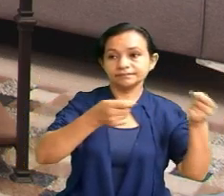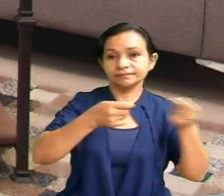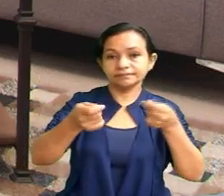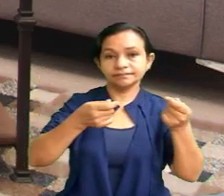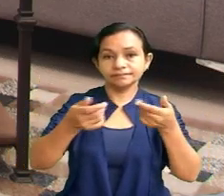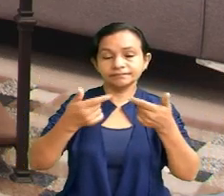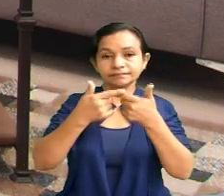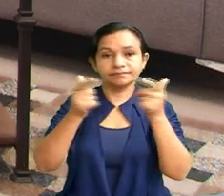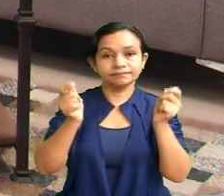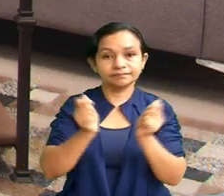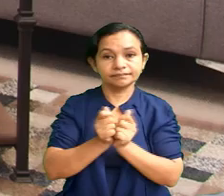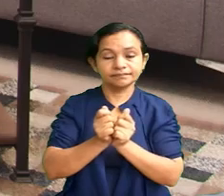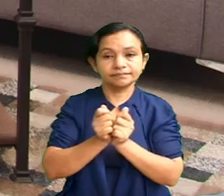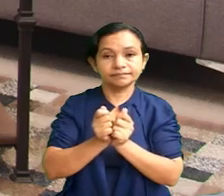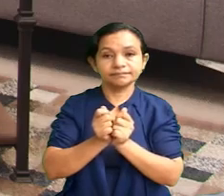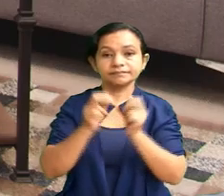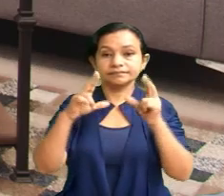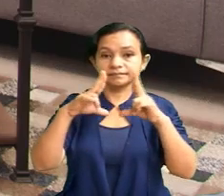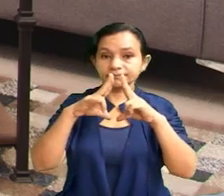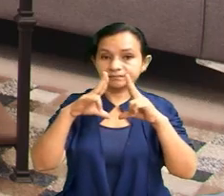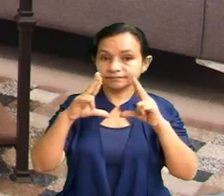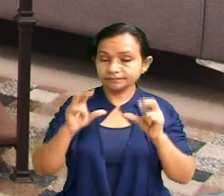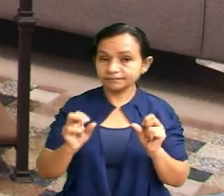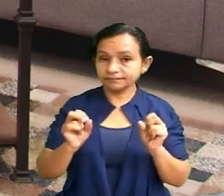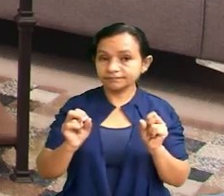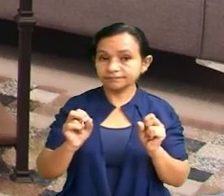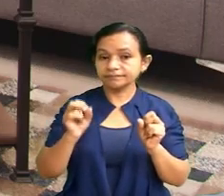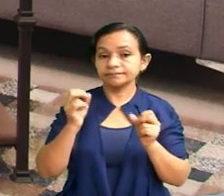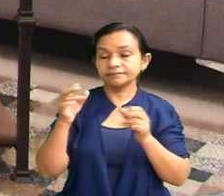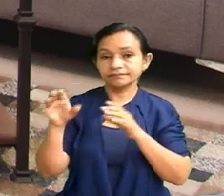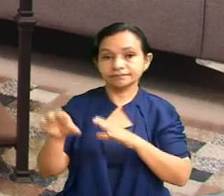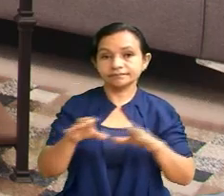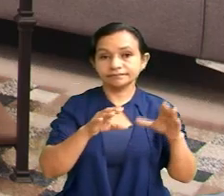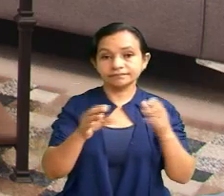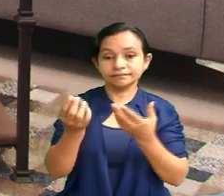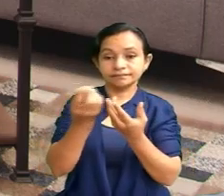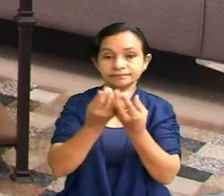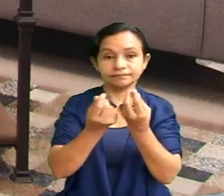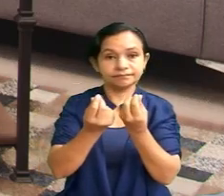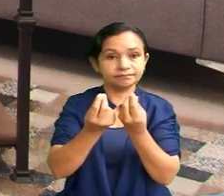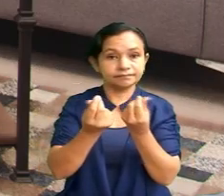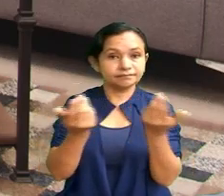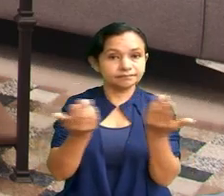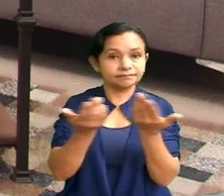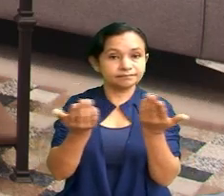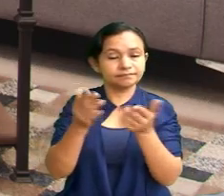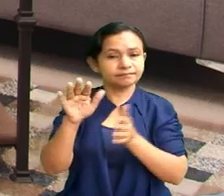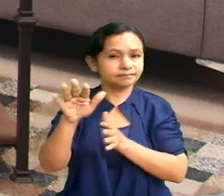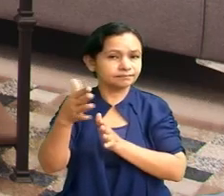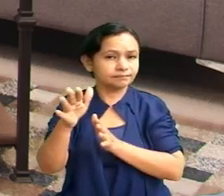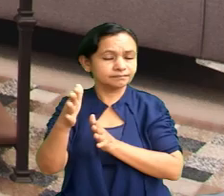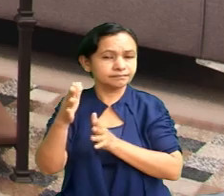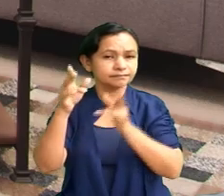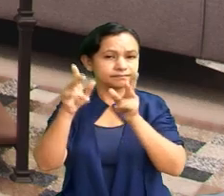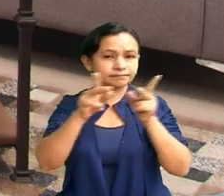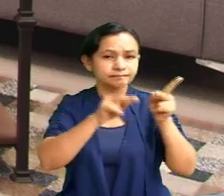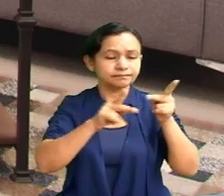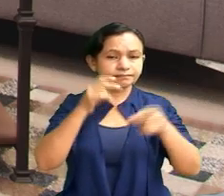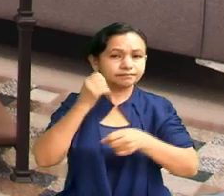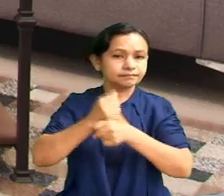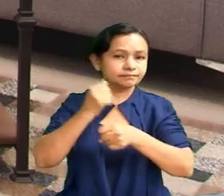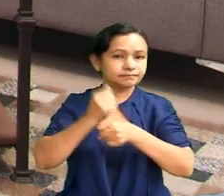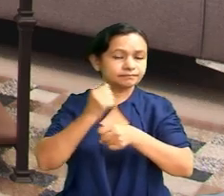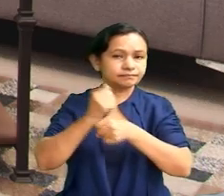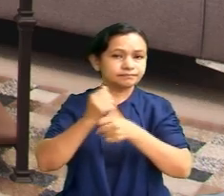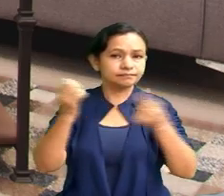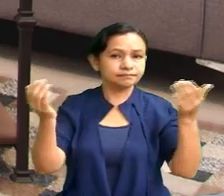sectores productivos de nuestro país a partir de esa dinamización de la economía más o menos la afluencia cómo se estará trabajando y